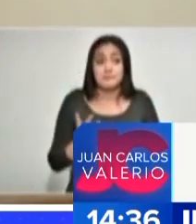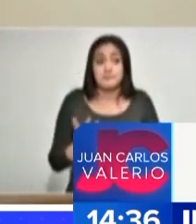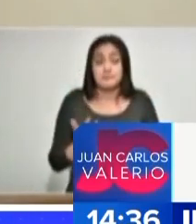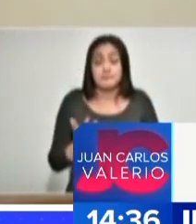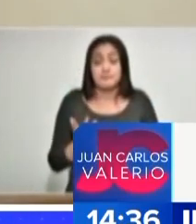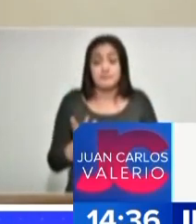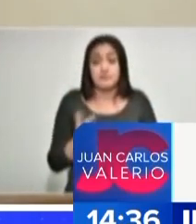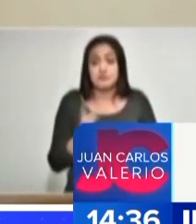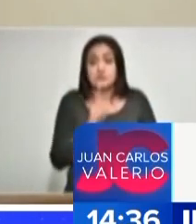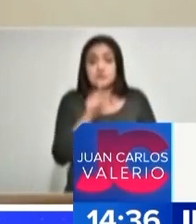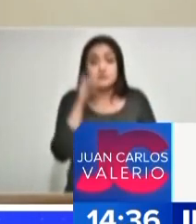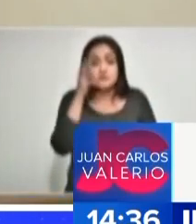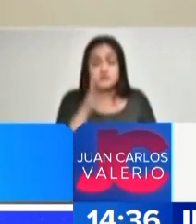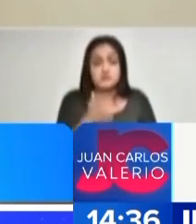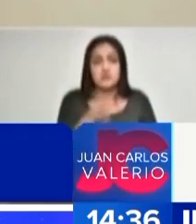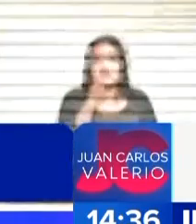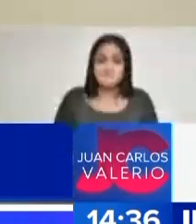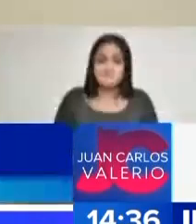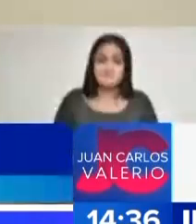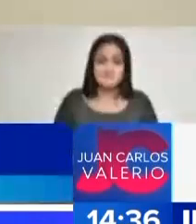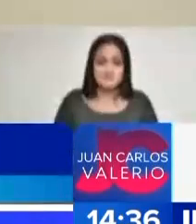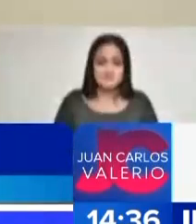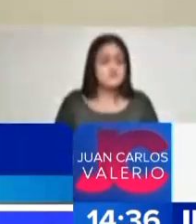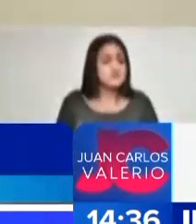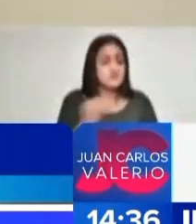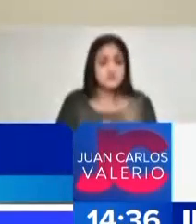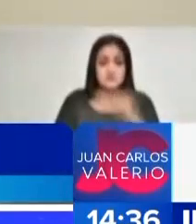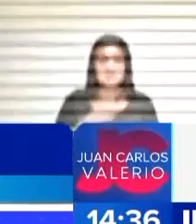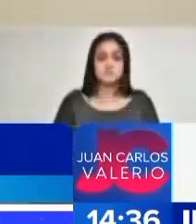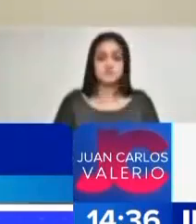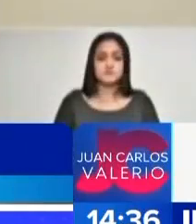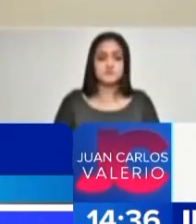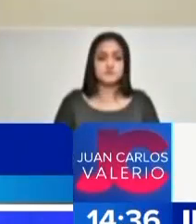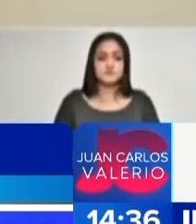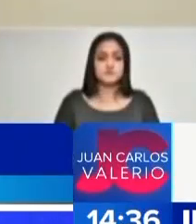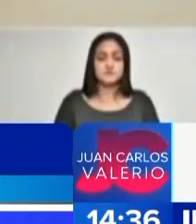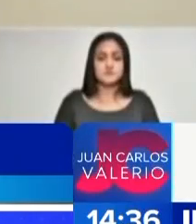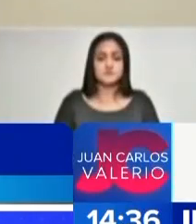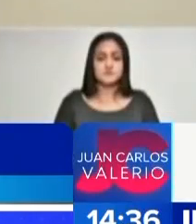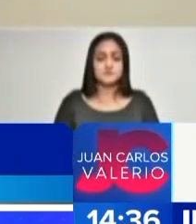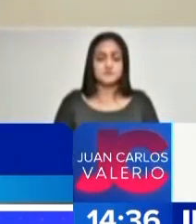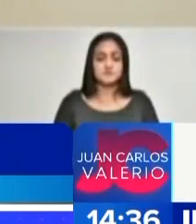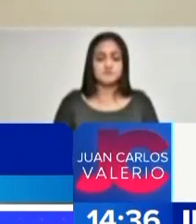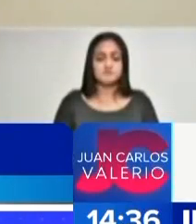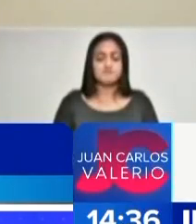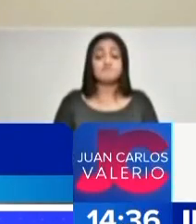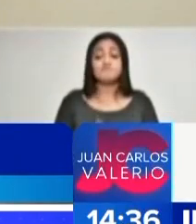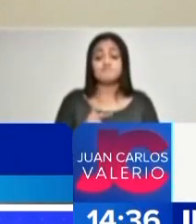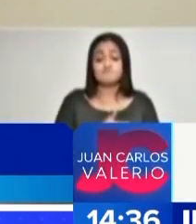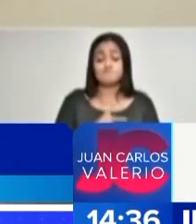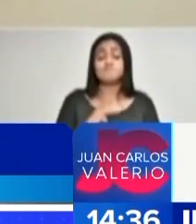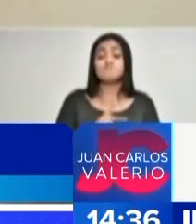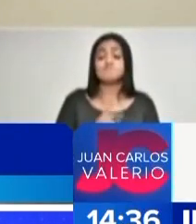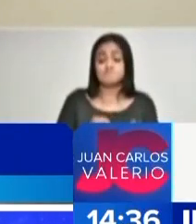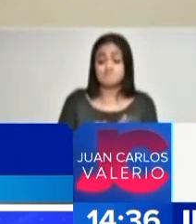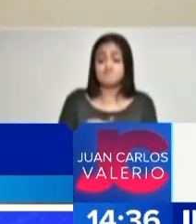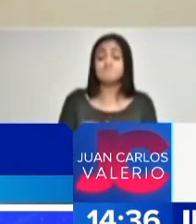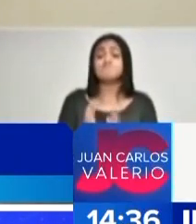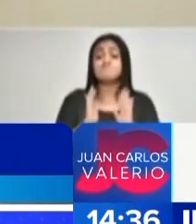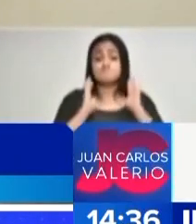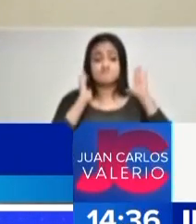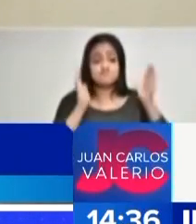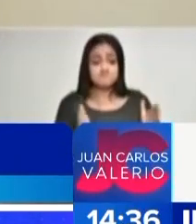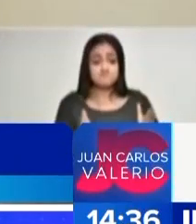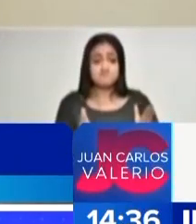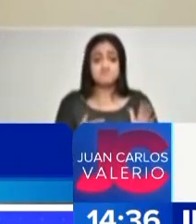responsabilidad de los poblanos. No podemos seguir parados. Todos tenemos que cuidarnos. Es la decisión tomada. Es